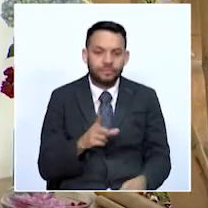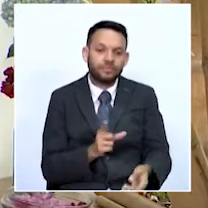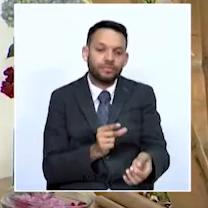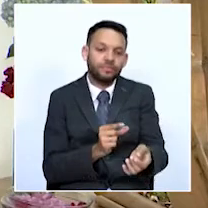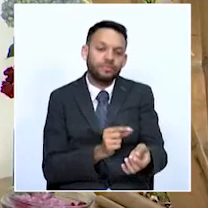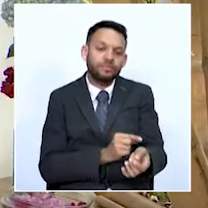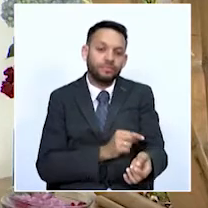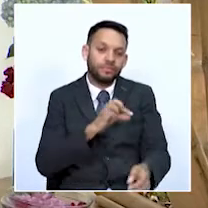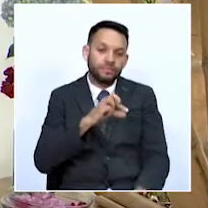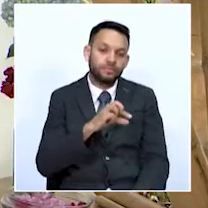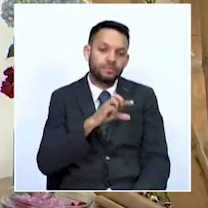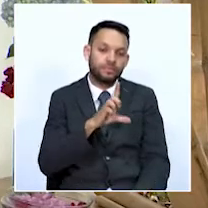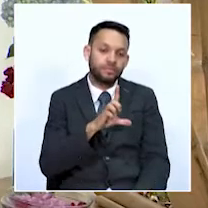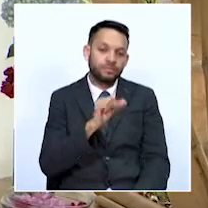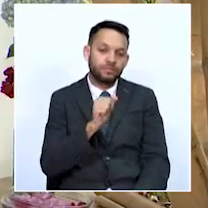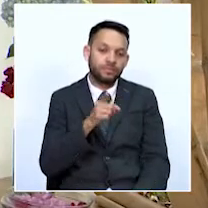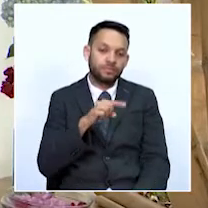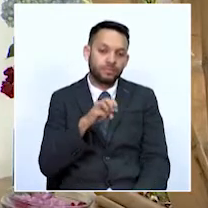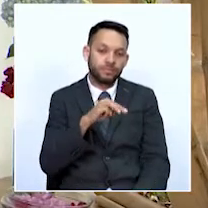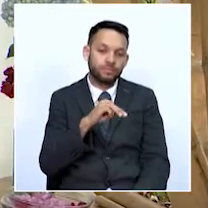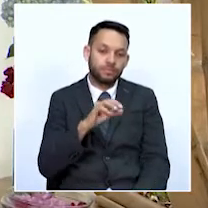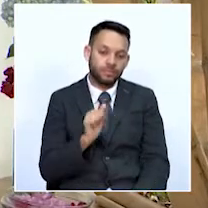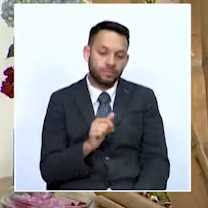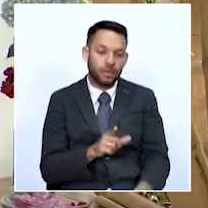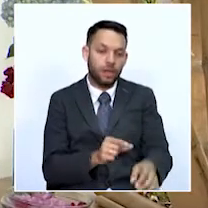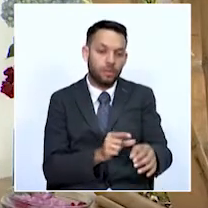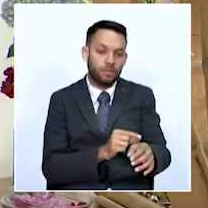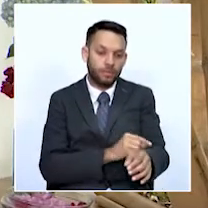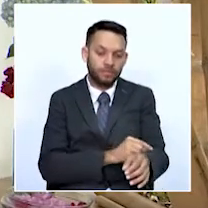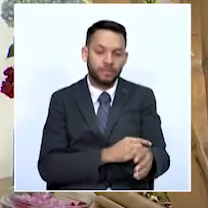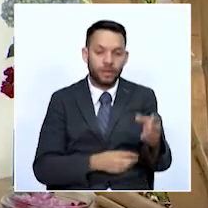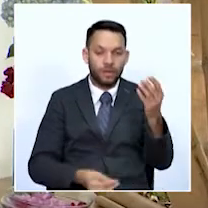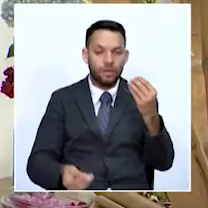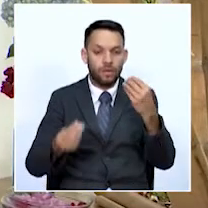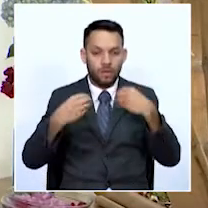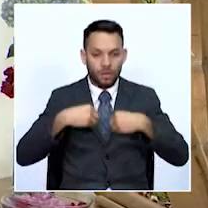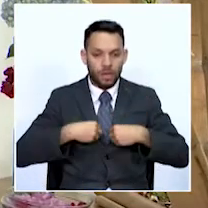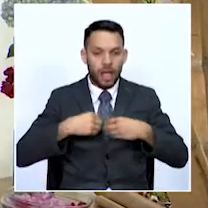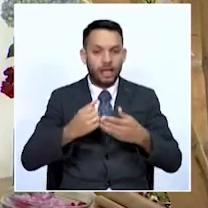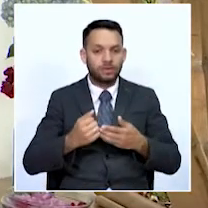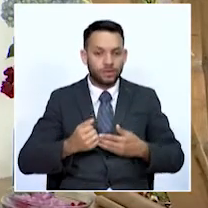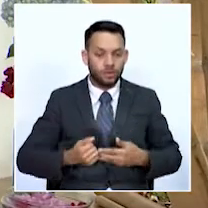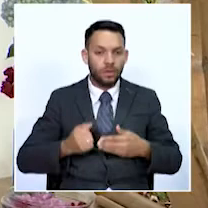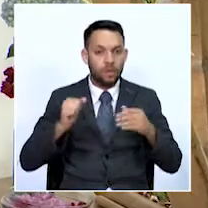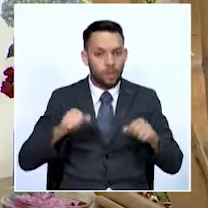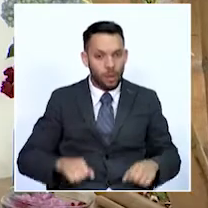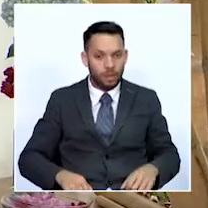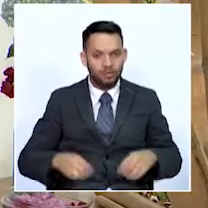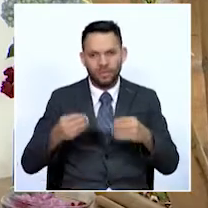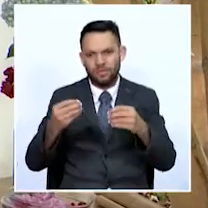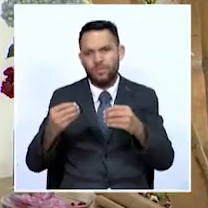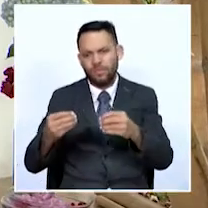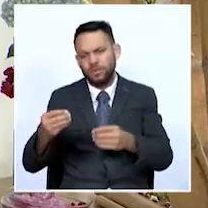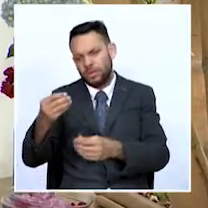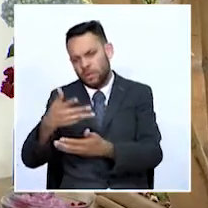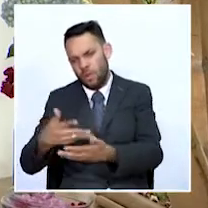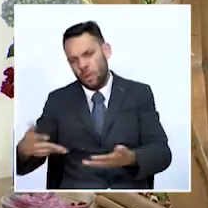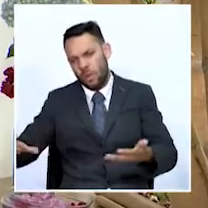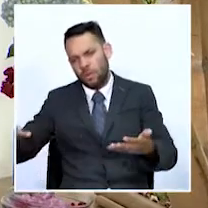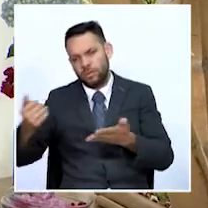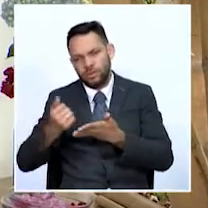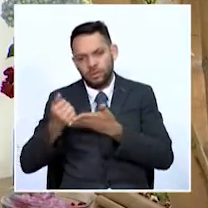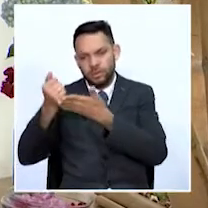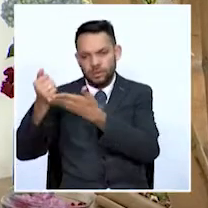plaquetas en ciertas articulaciones que puedan estar desencadenando este problema. Mire todo lo que se desprende